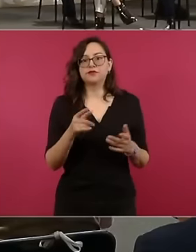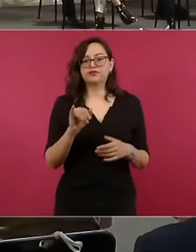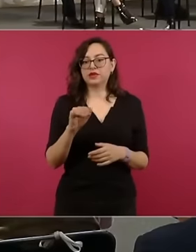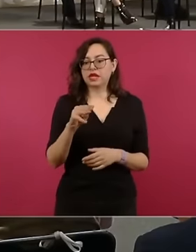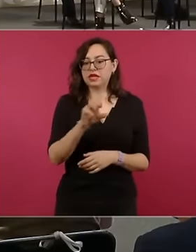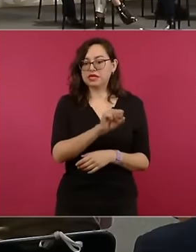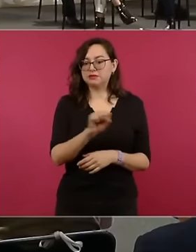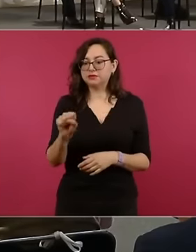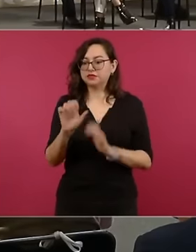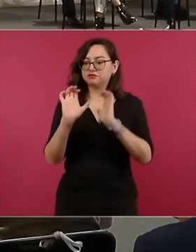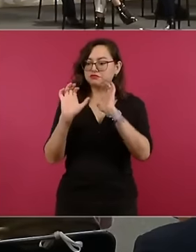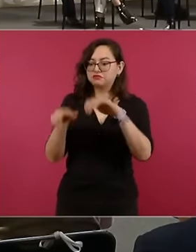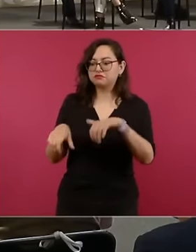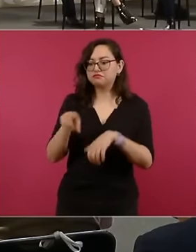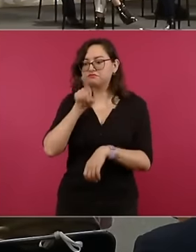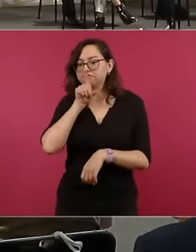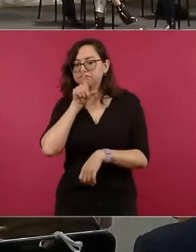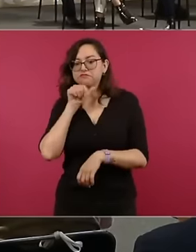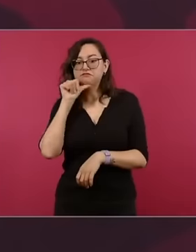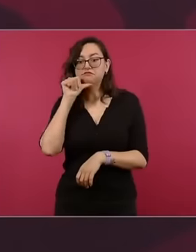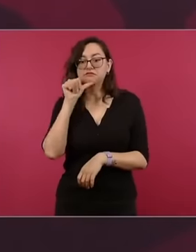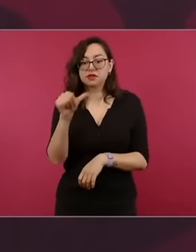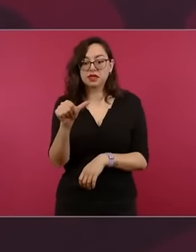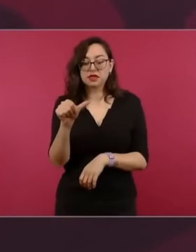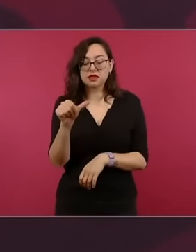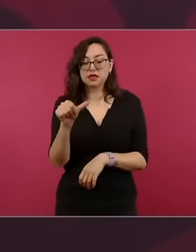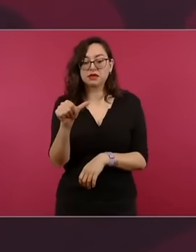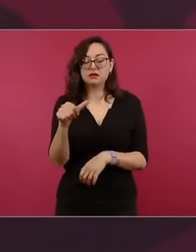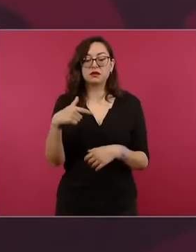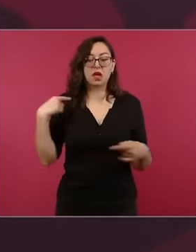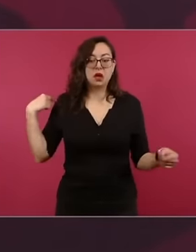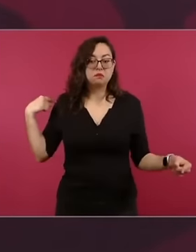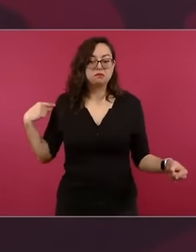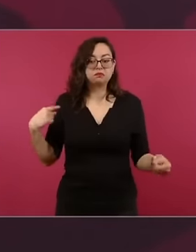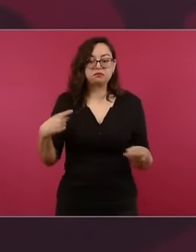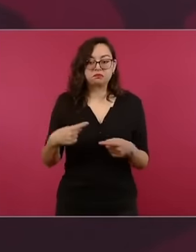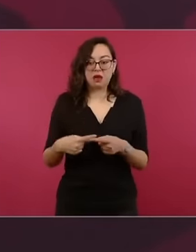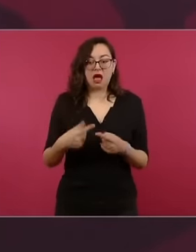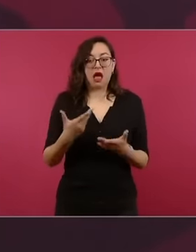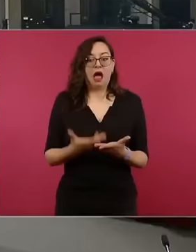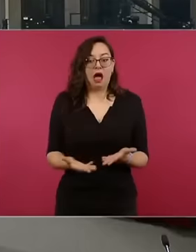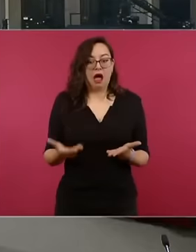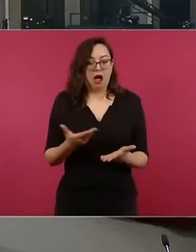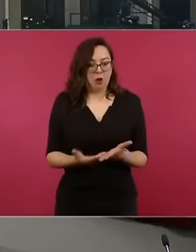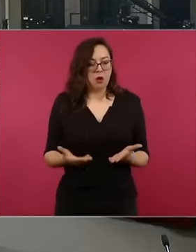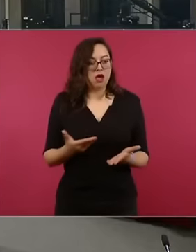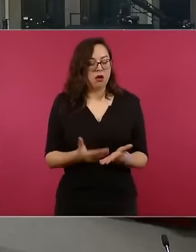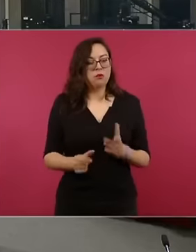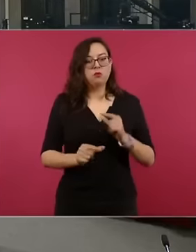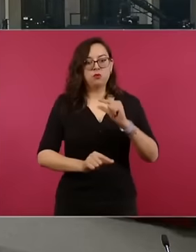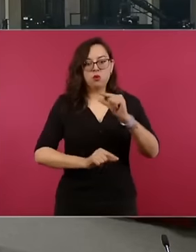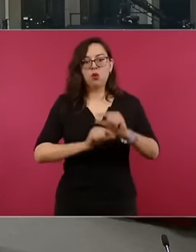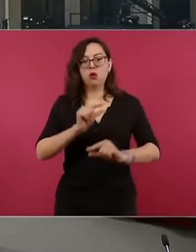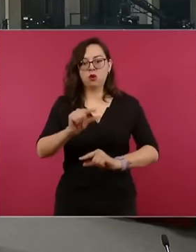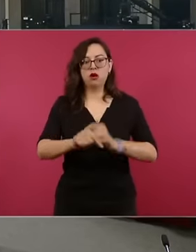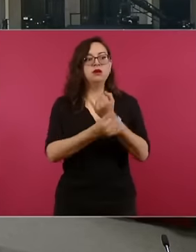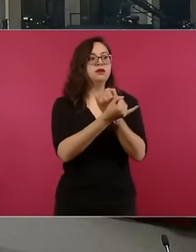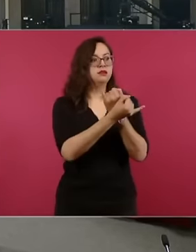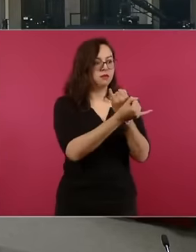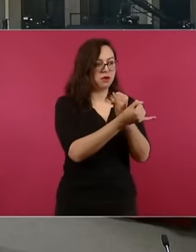al Seguro Social, se ha avanzado bastante. A mí me gustaría que Zoe explicara